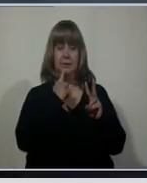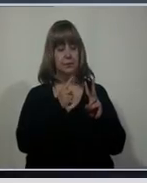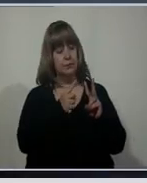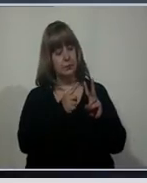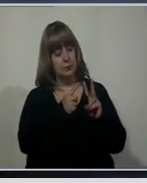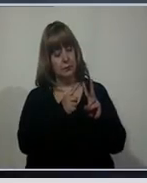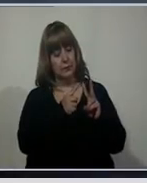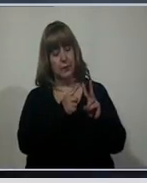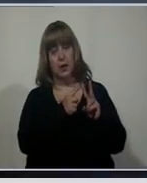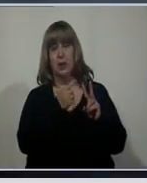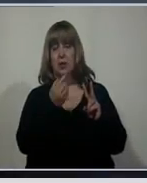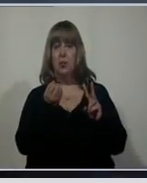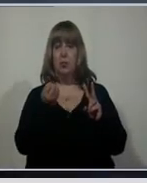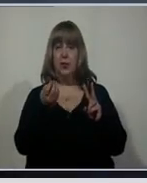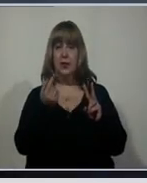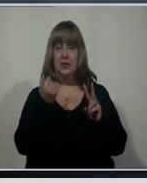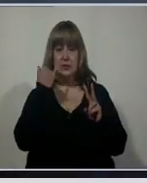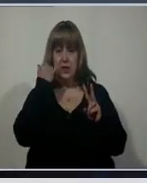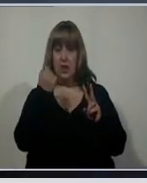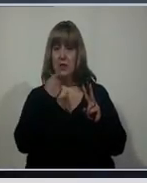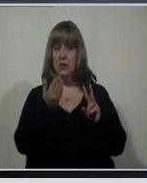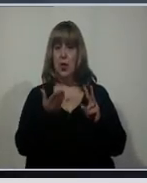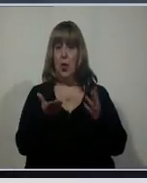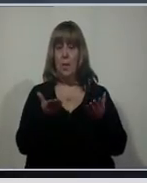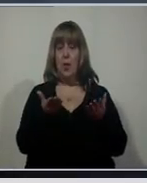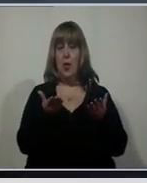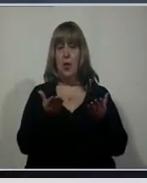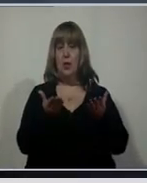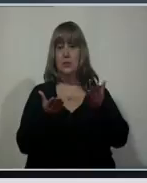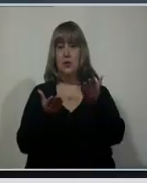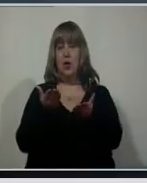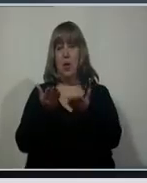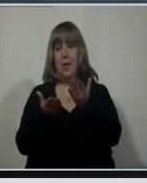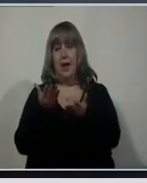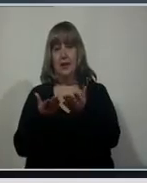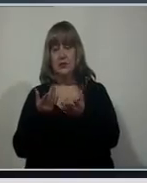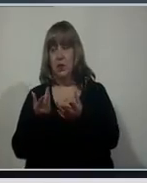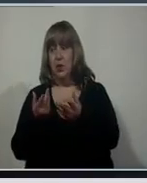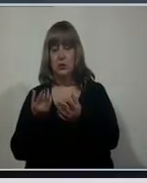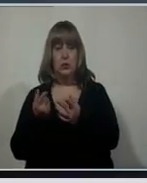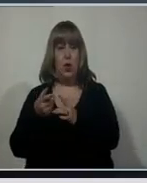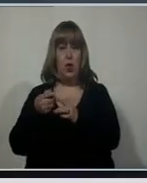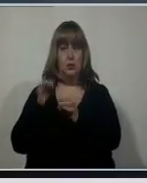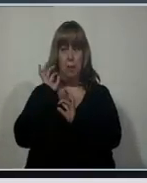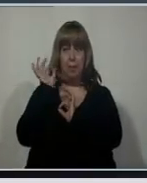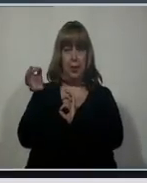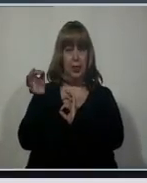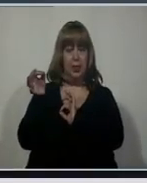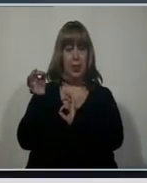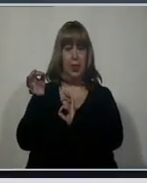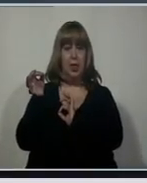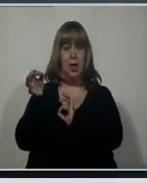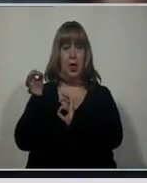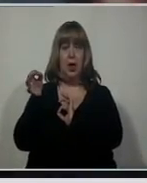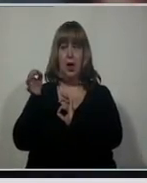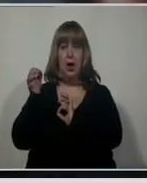la comparación con los países limítrofes dijo no tenemos un muy buen crecimiento en relación a los